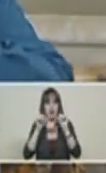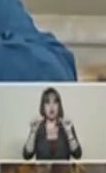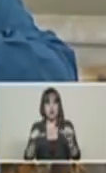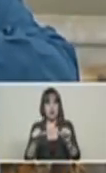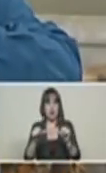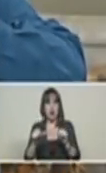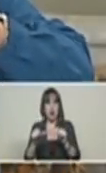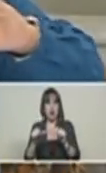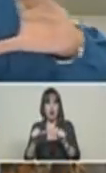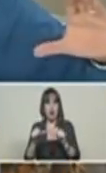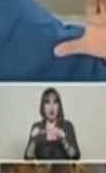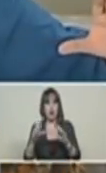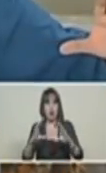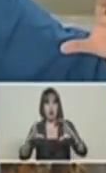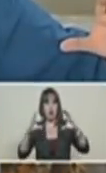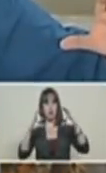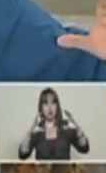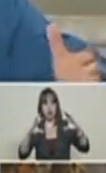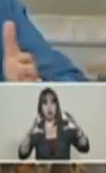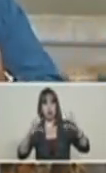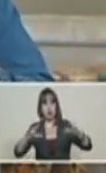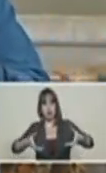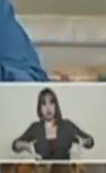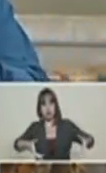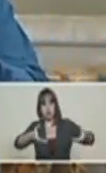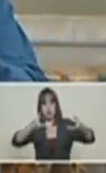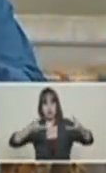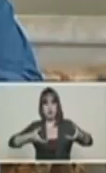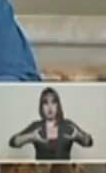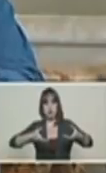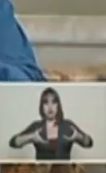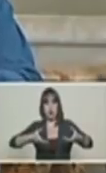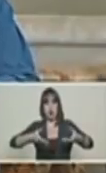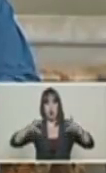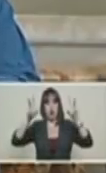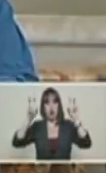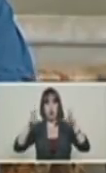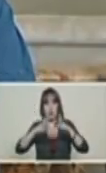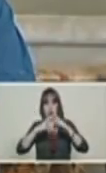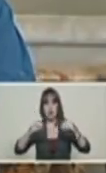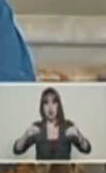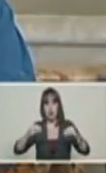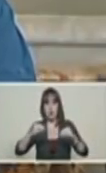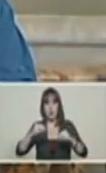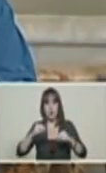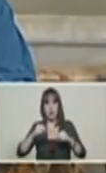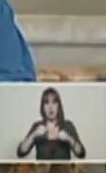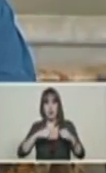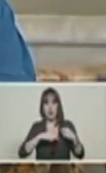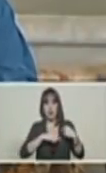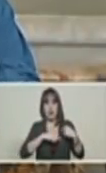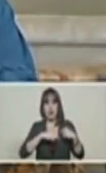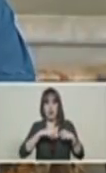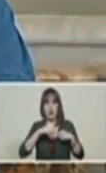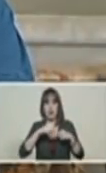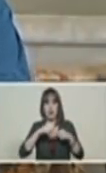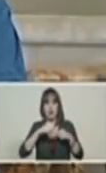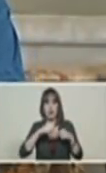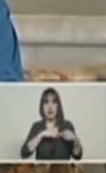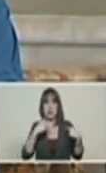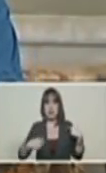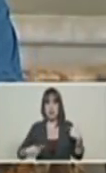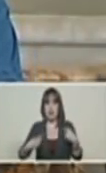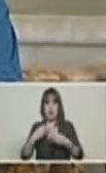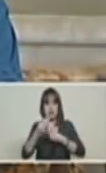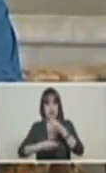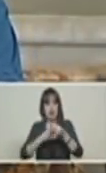traer paquete en mano para todas las estaciones de gasolina construido en la China, de la más